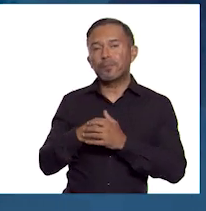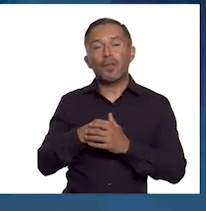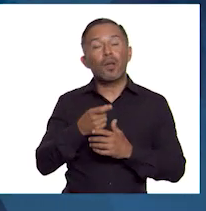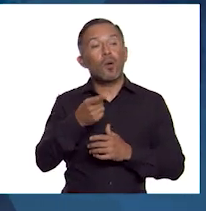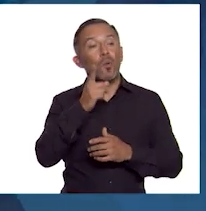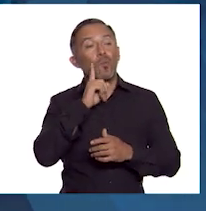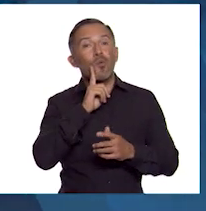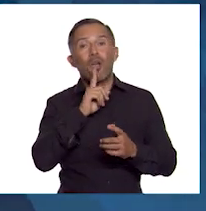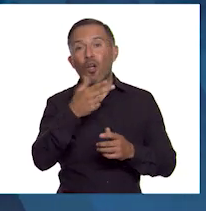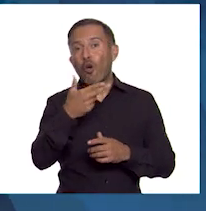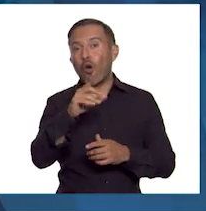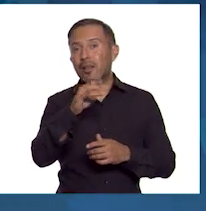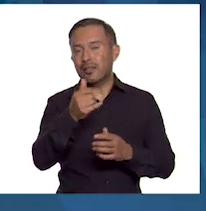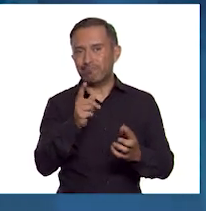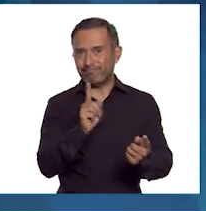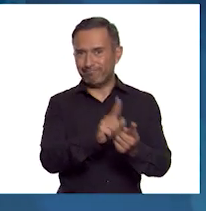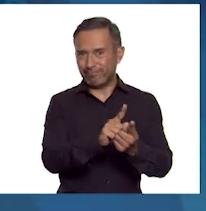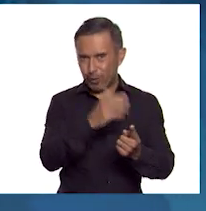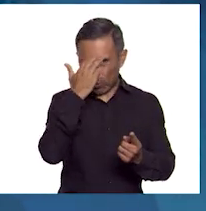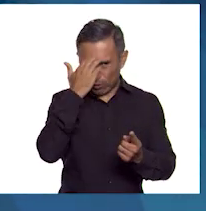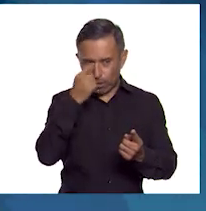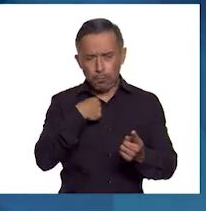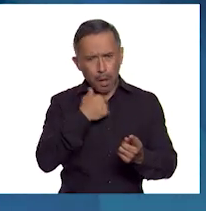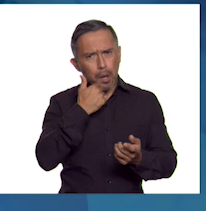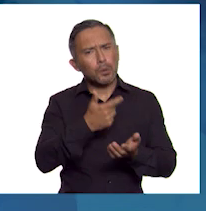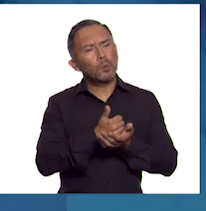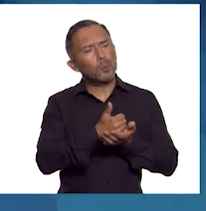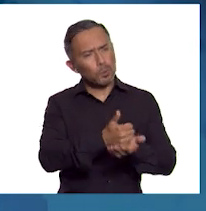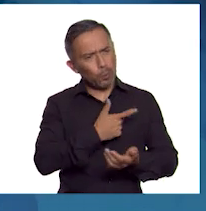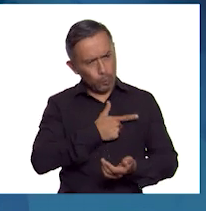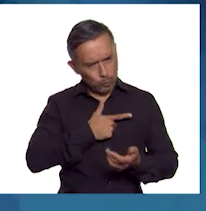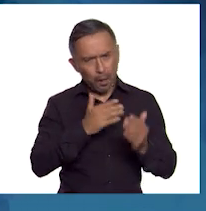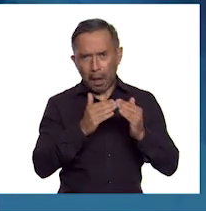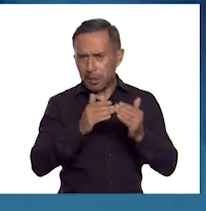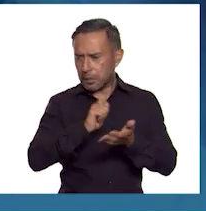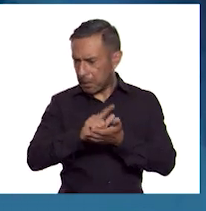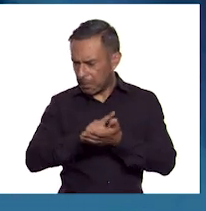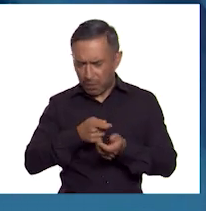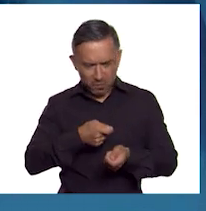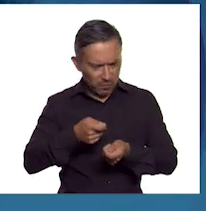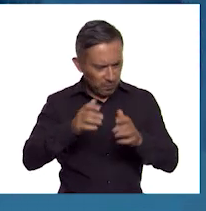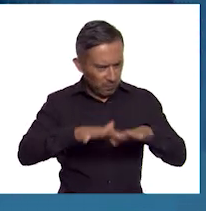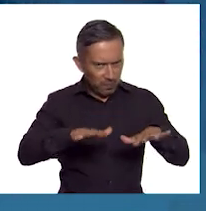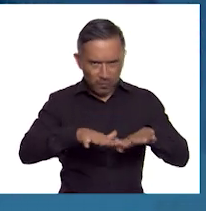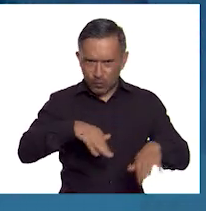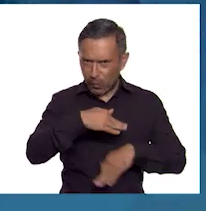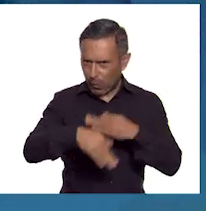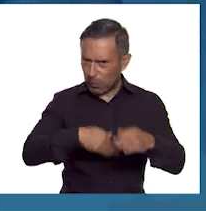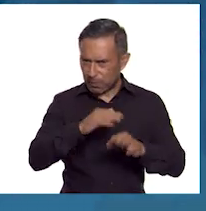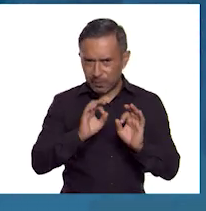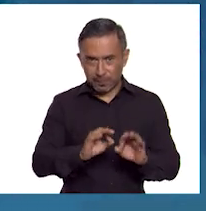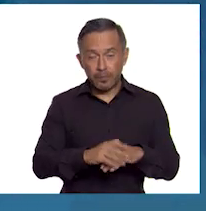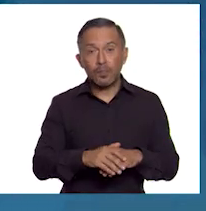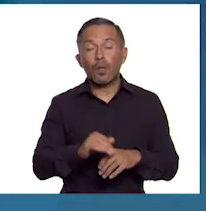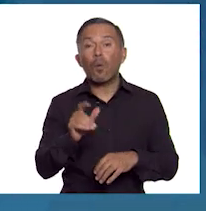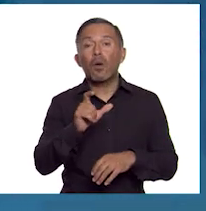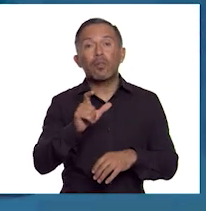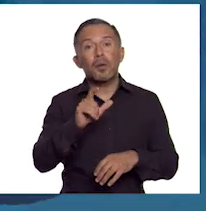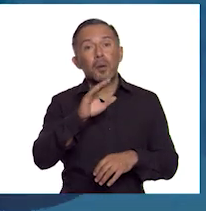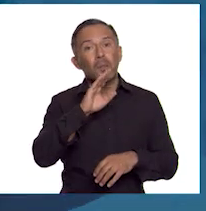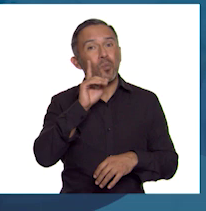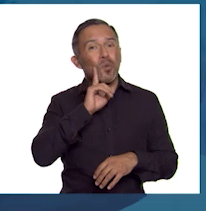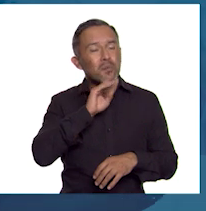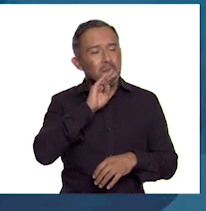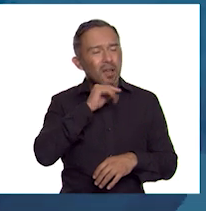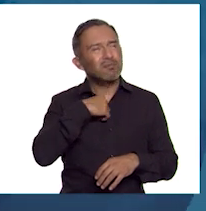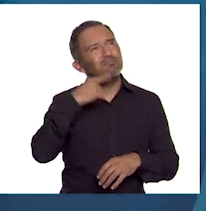señora Hole y trabaja para ella con dedicación. El resultado es que cuando la muchacha extraña a su familia, la